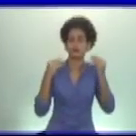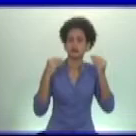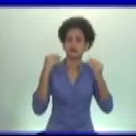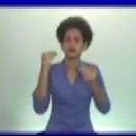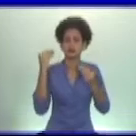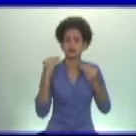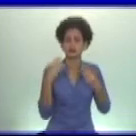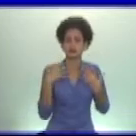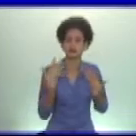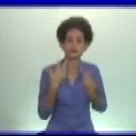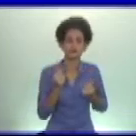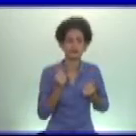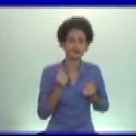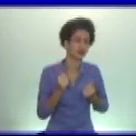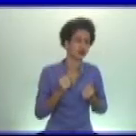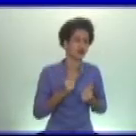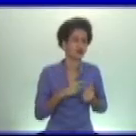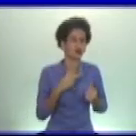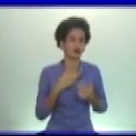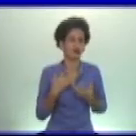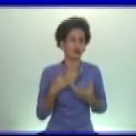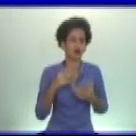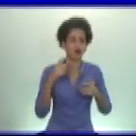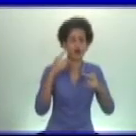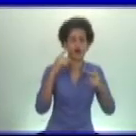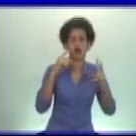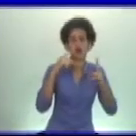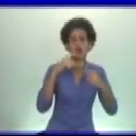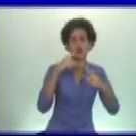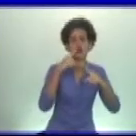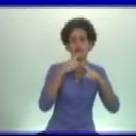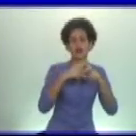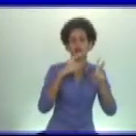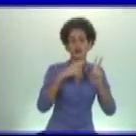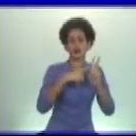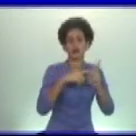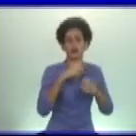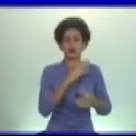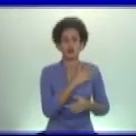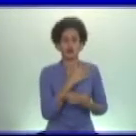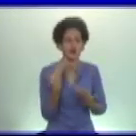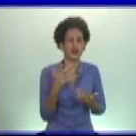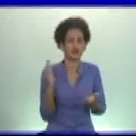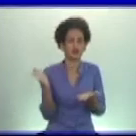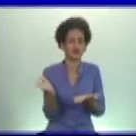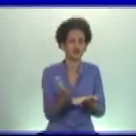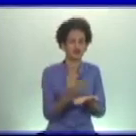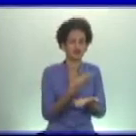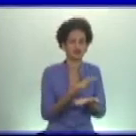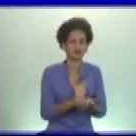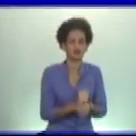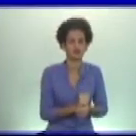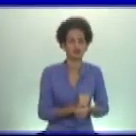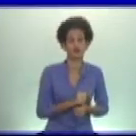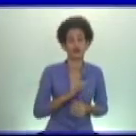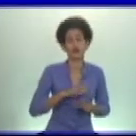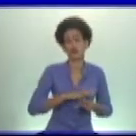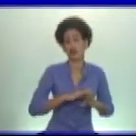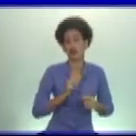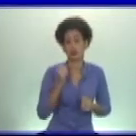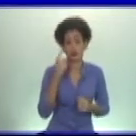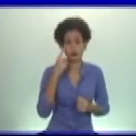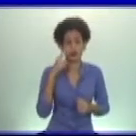variable que debemos eliminar para poder hallar el resto. Una vez determinada una de las variables, pues